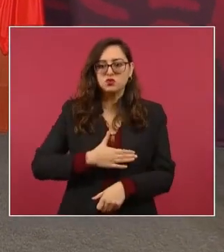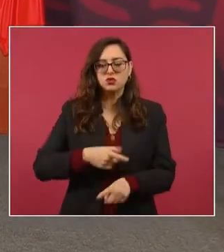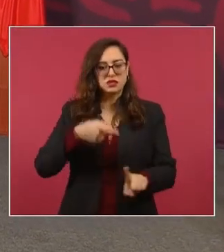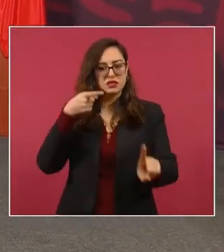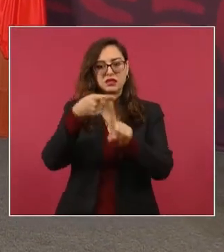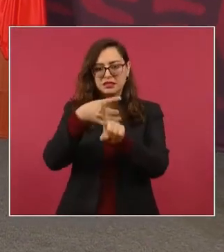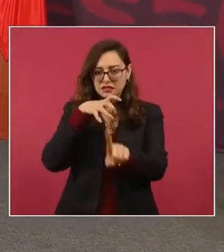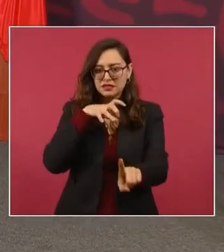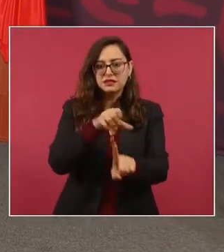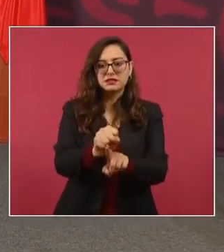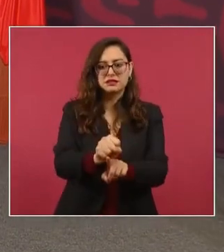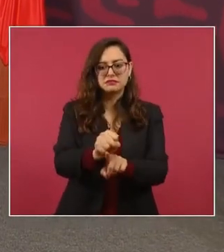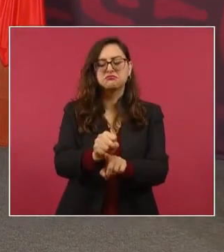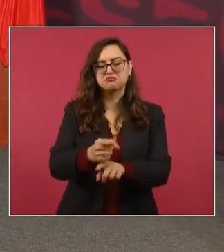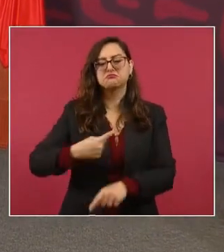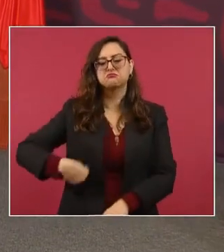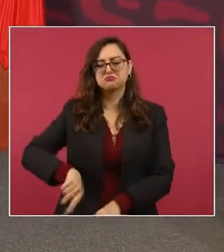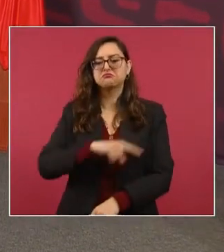haciendo.